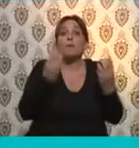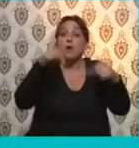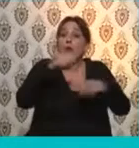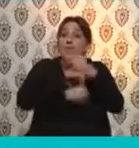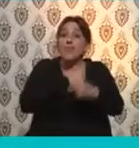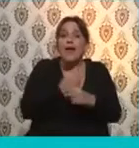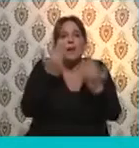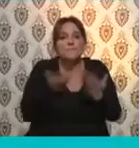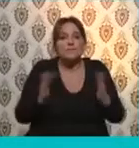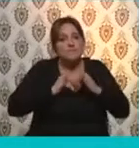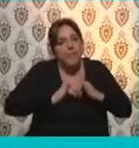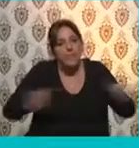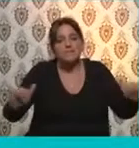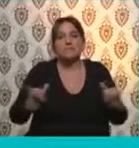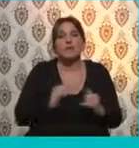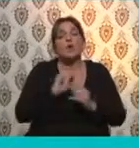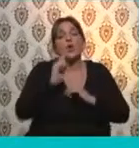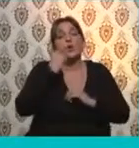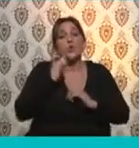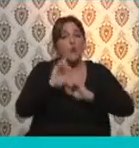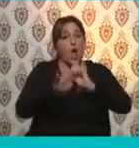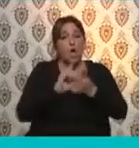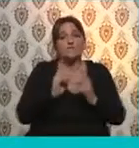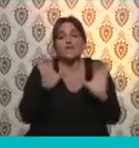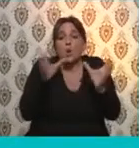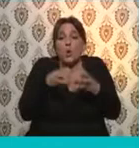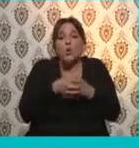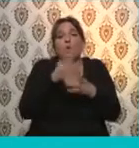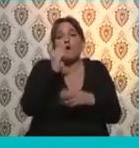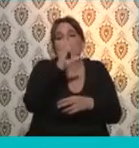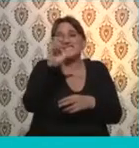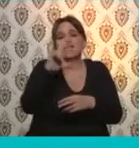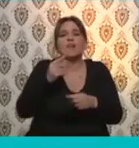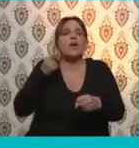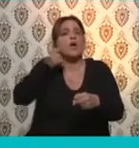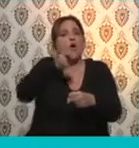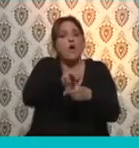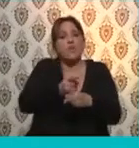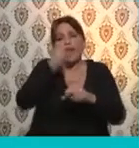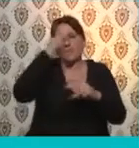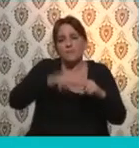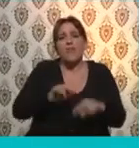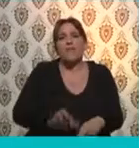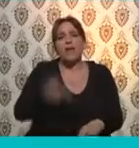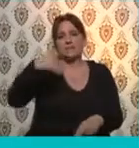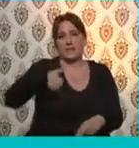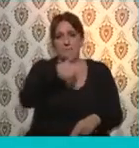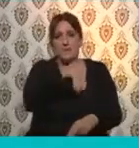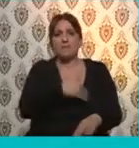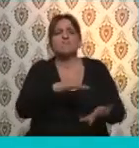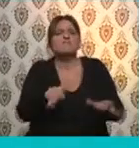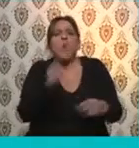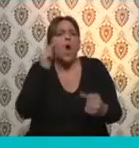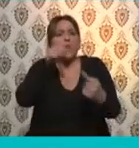Este año se lanza la edición número 11 de Movimiento SER contra el cáncer de mama. Una campaña que lo que busca es concientizar a